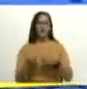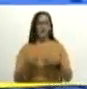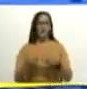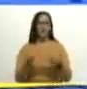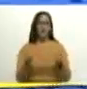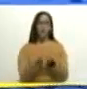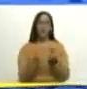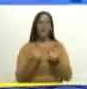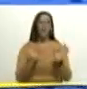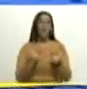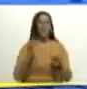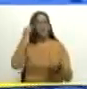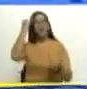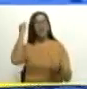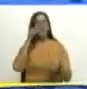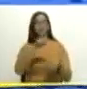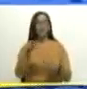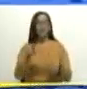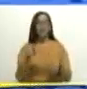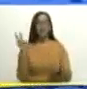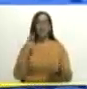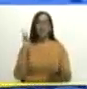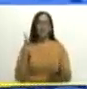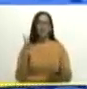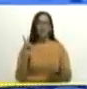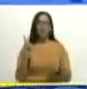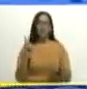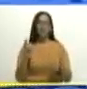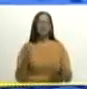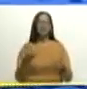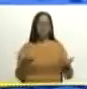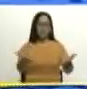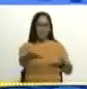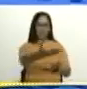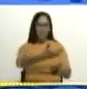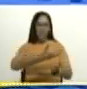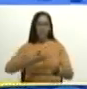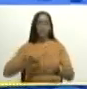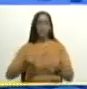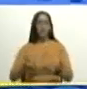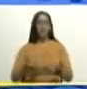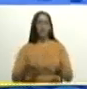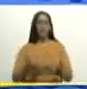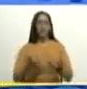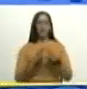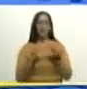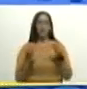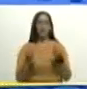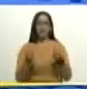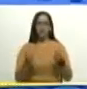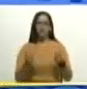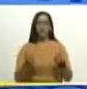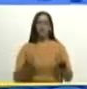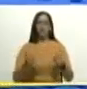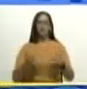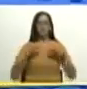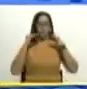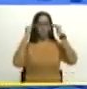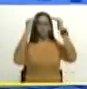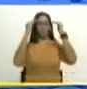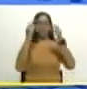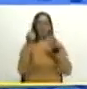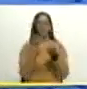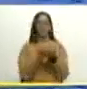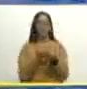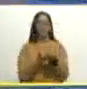nada, imagínense ustedes una Venezuela que recupere toda su potencialidad